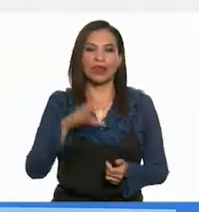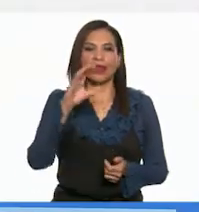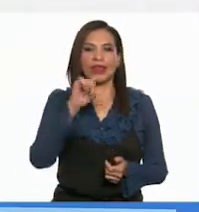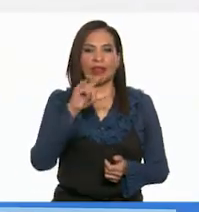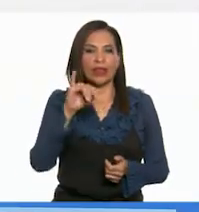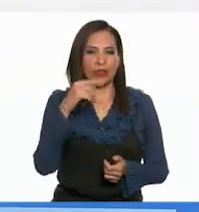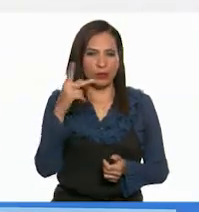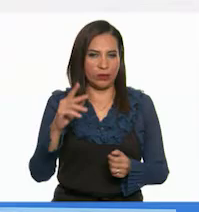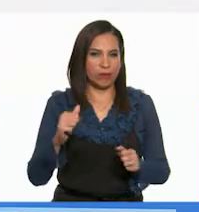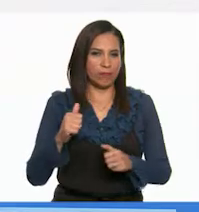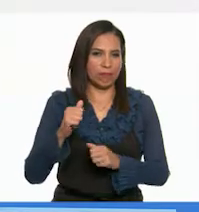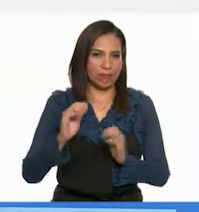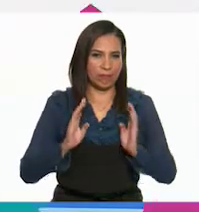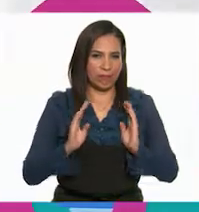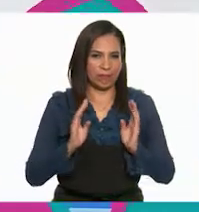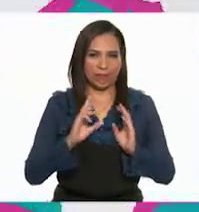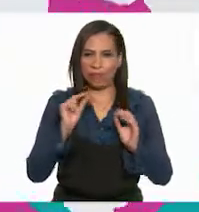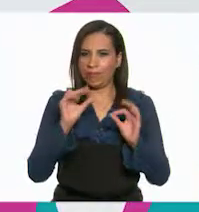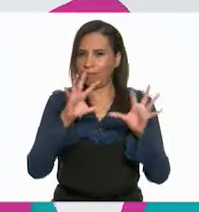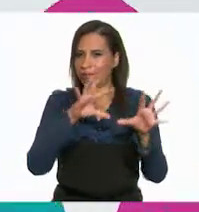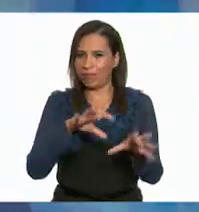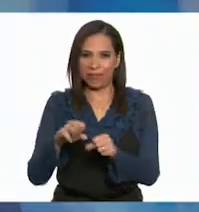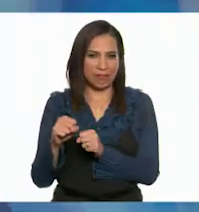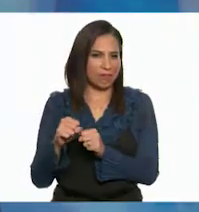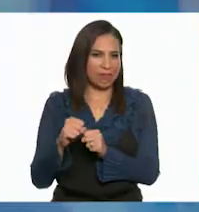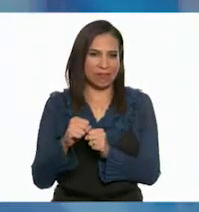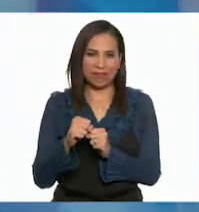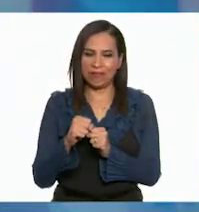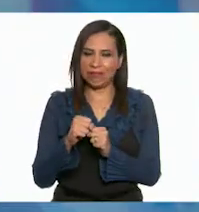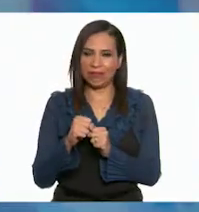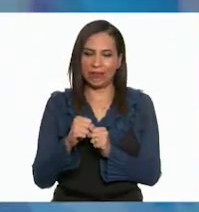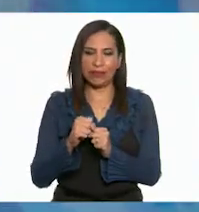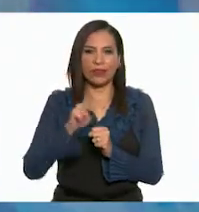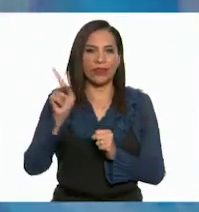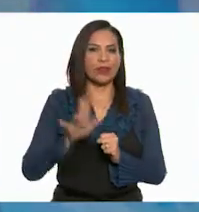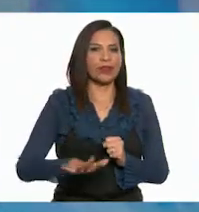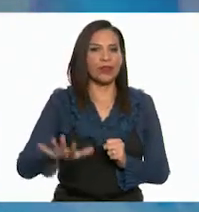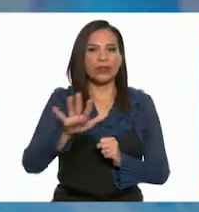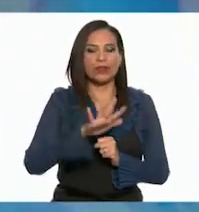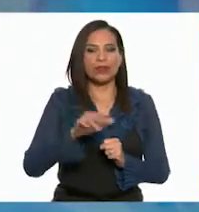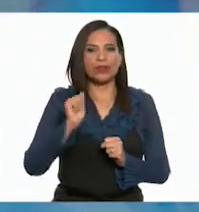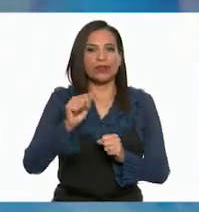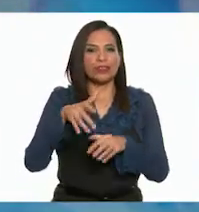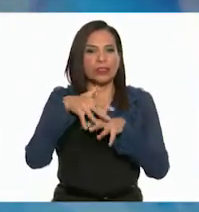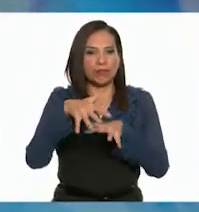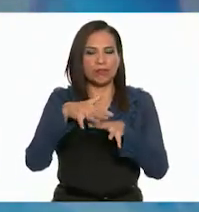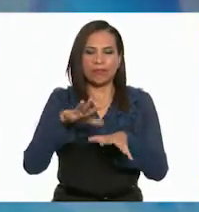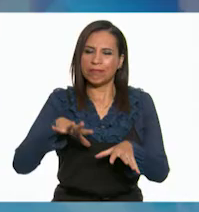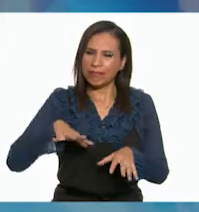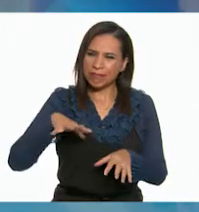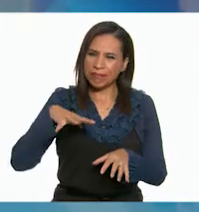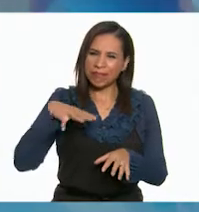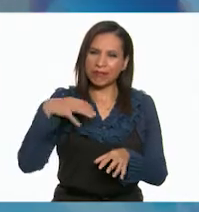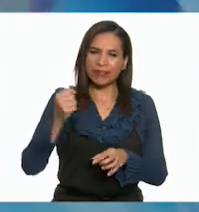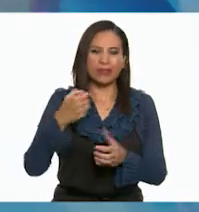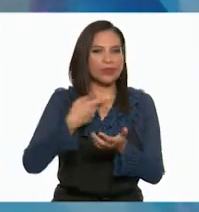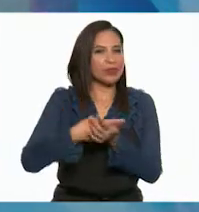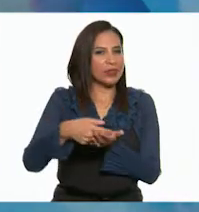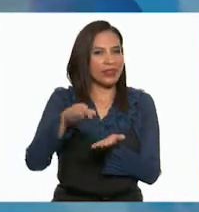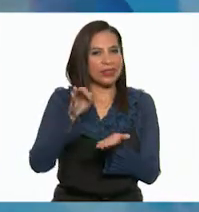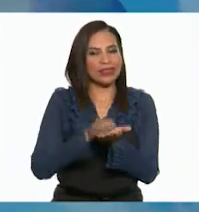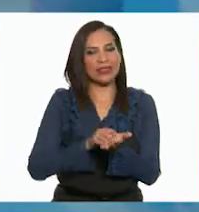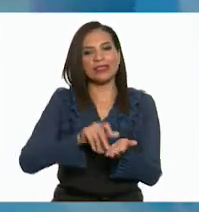su ejército no lograron capturarnos. La población y mis tropas lograron resistir